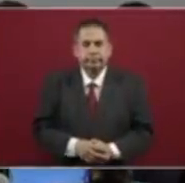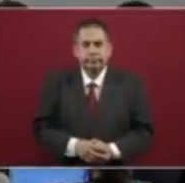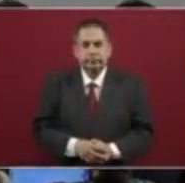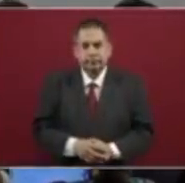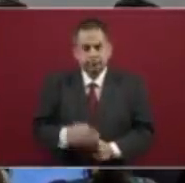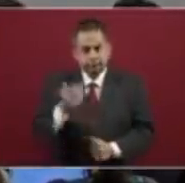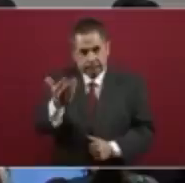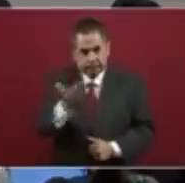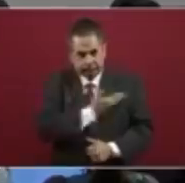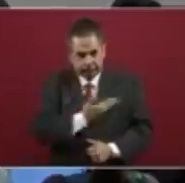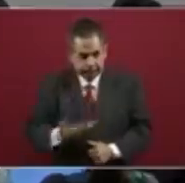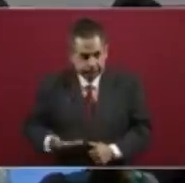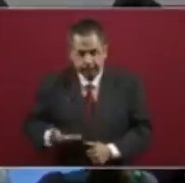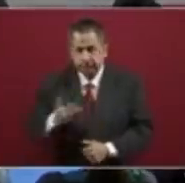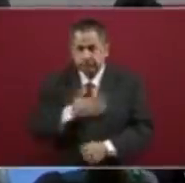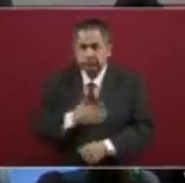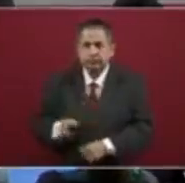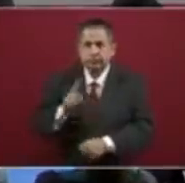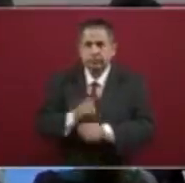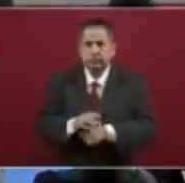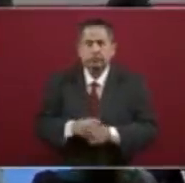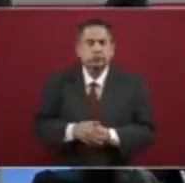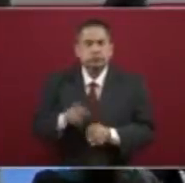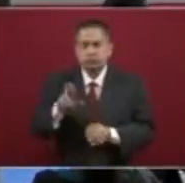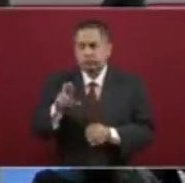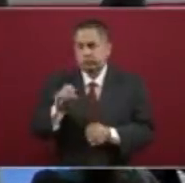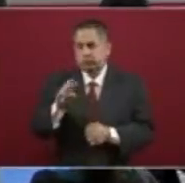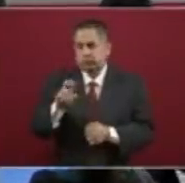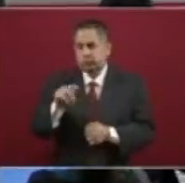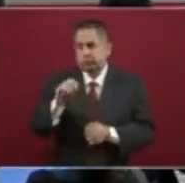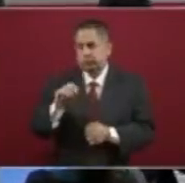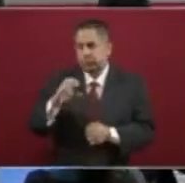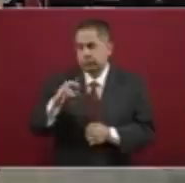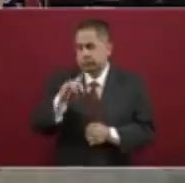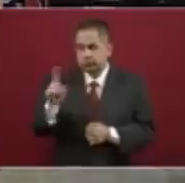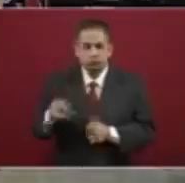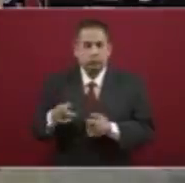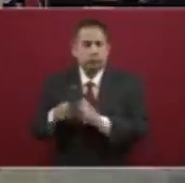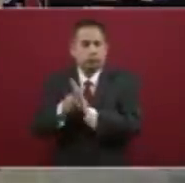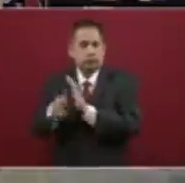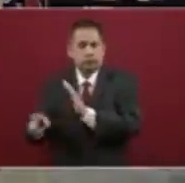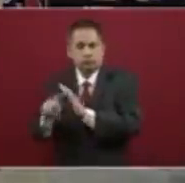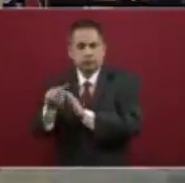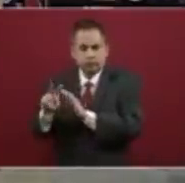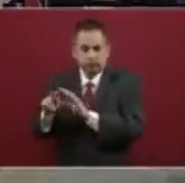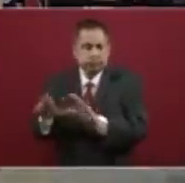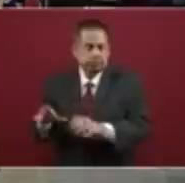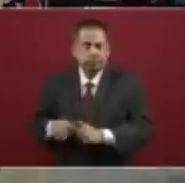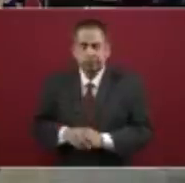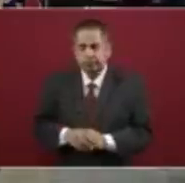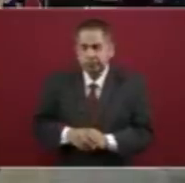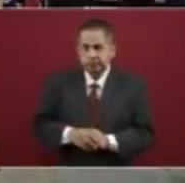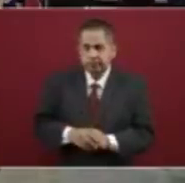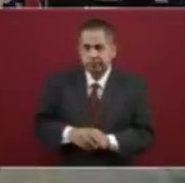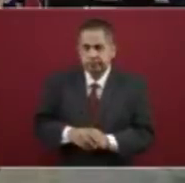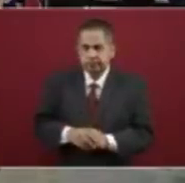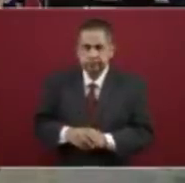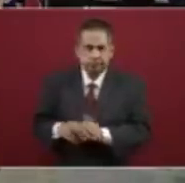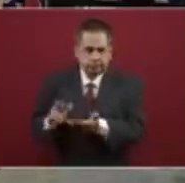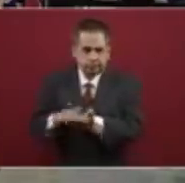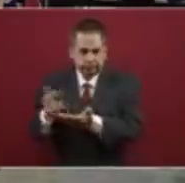Presidente, buen día. Roberto Cruz, de Impacto Diario TV y